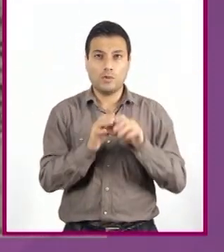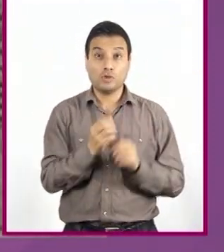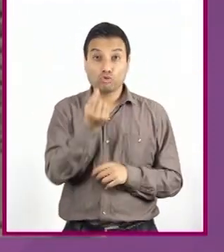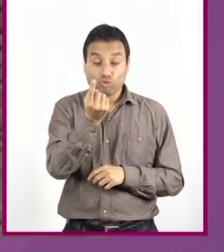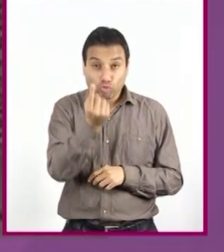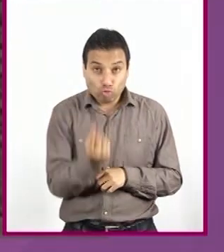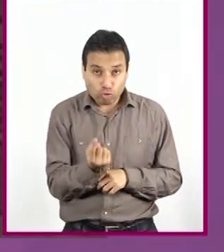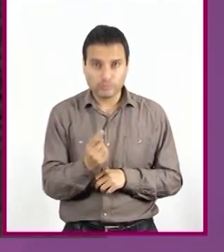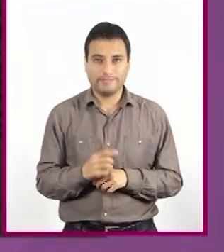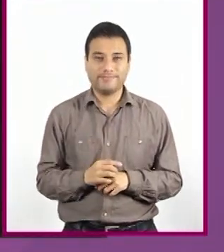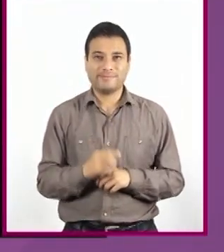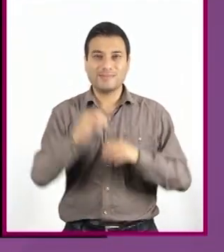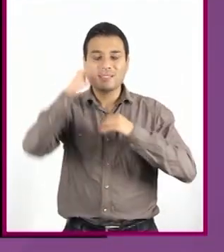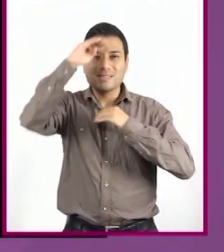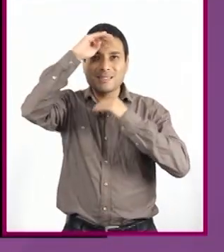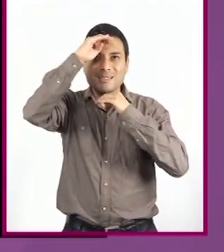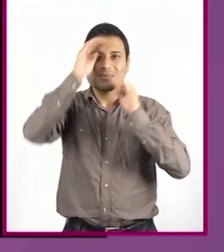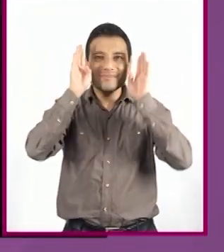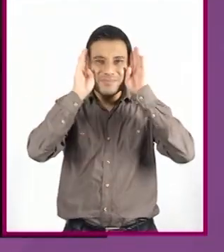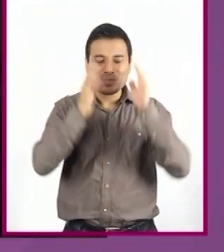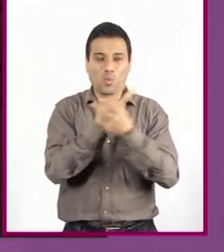infancia con tablillas.